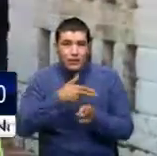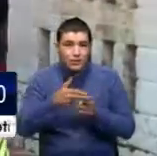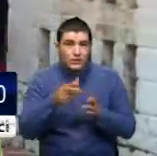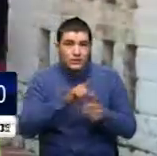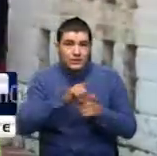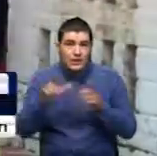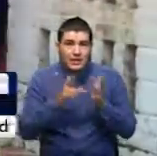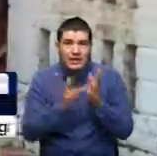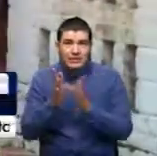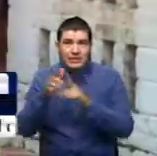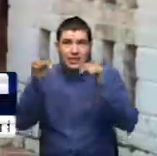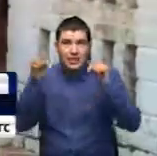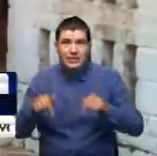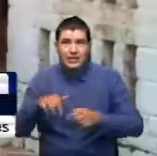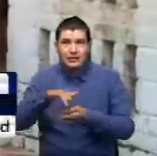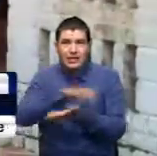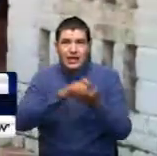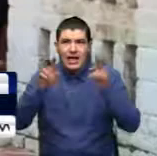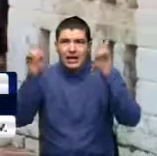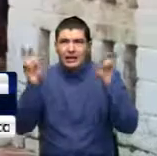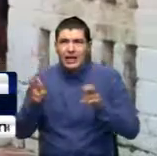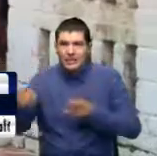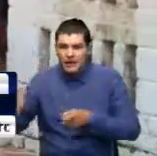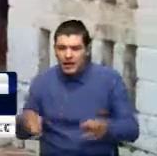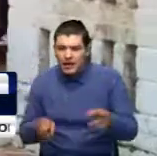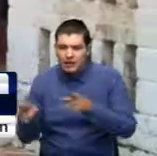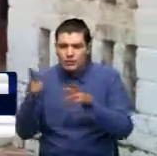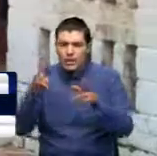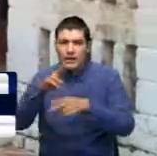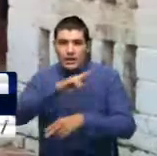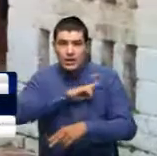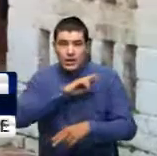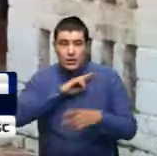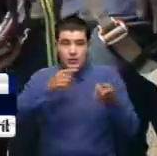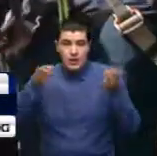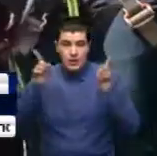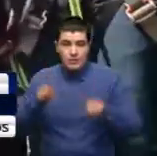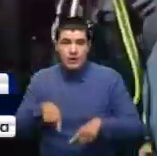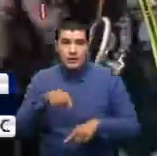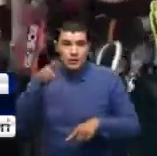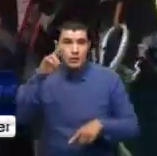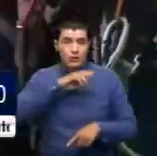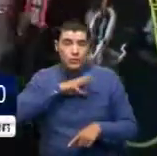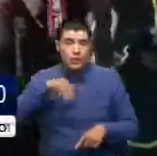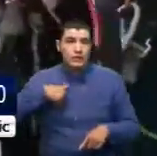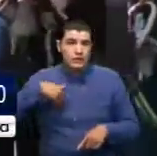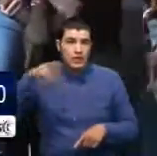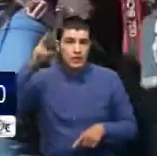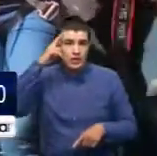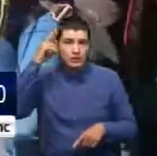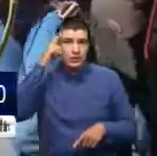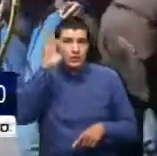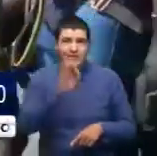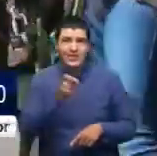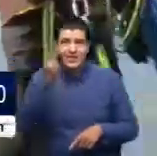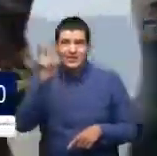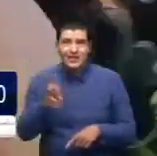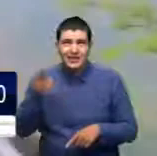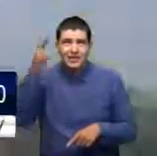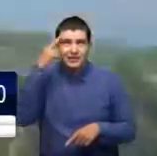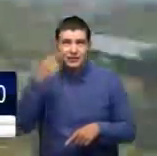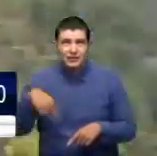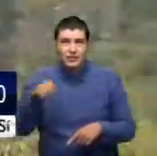Santander. Vamos a tener nosotros el tema de la ruta religiosa, que también hace parte de nuestras 87 razones. Así que invitarlos a que vivan